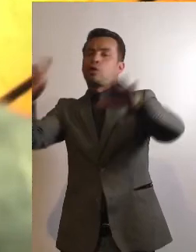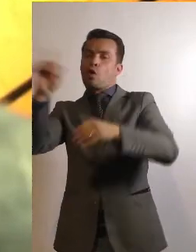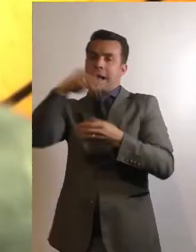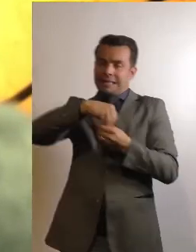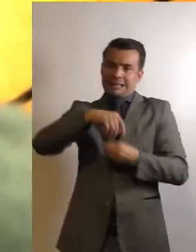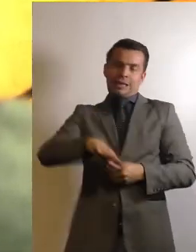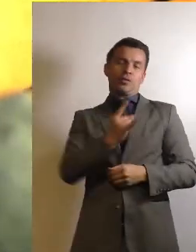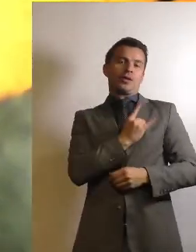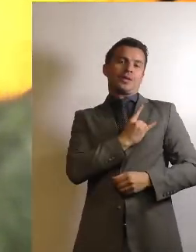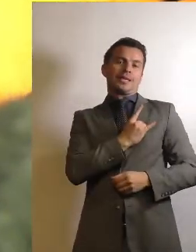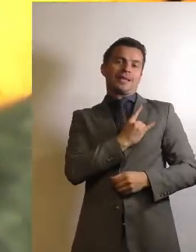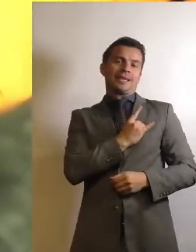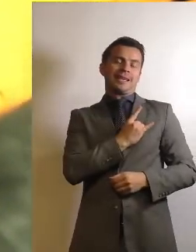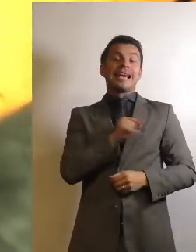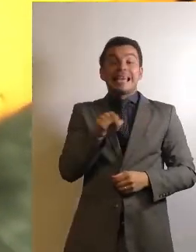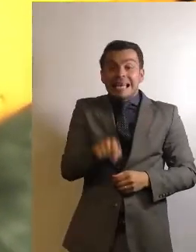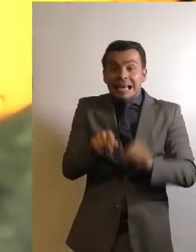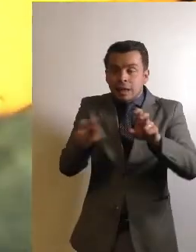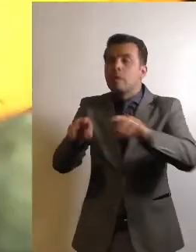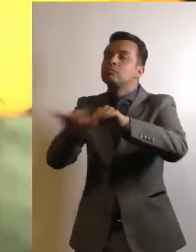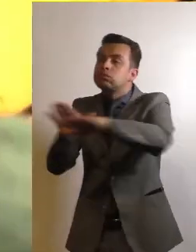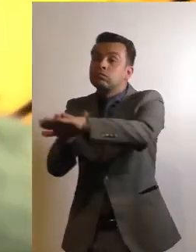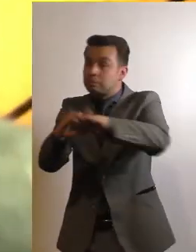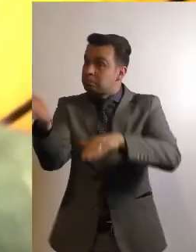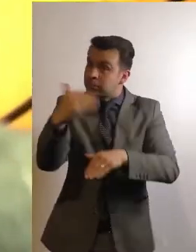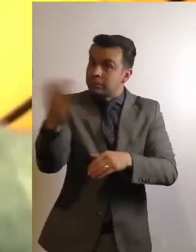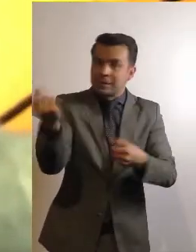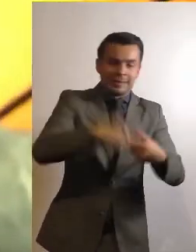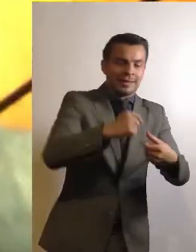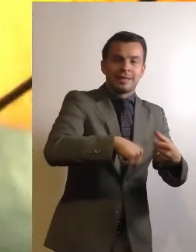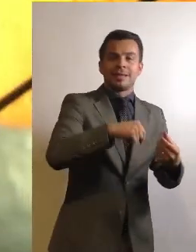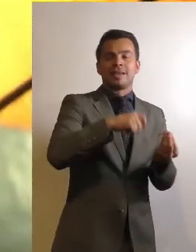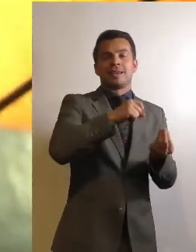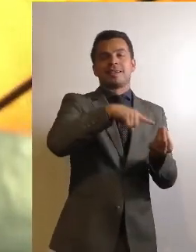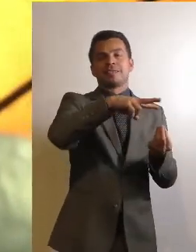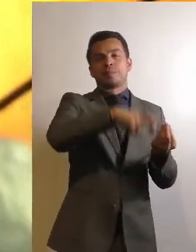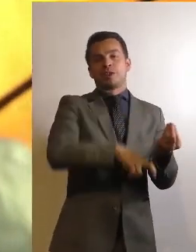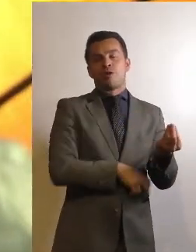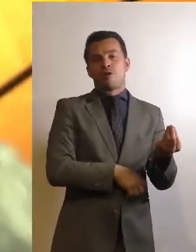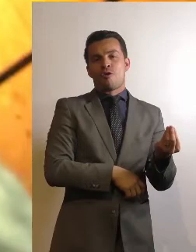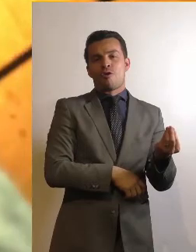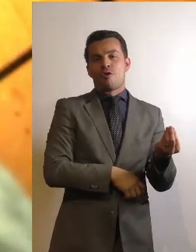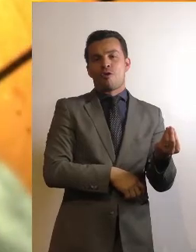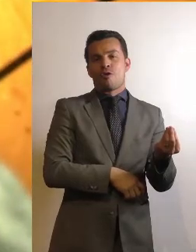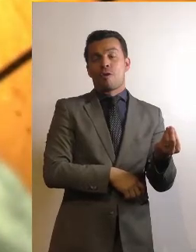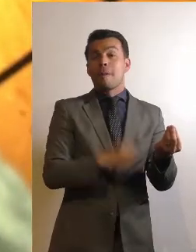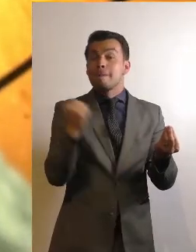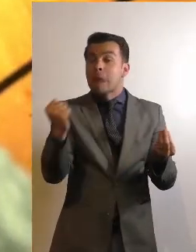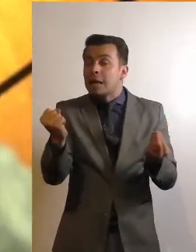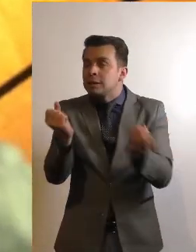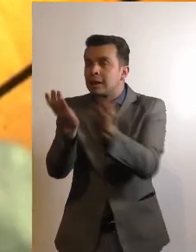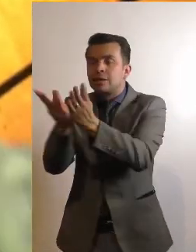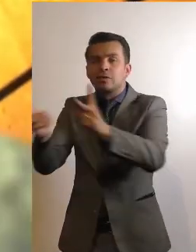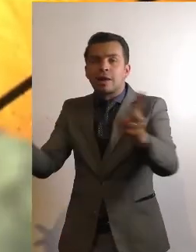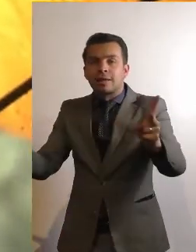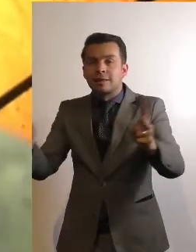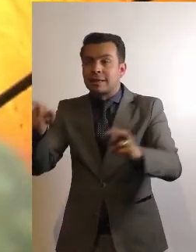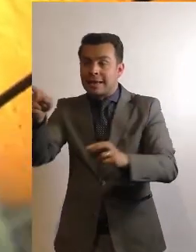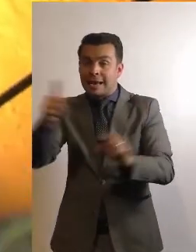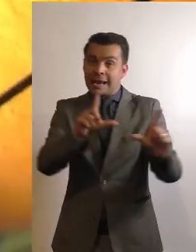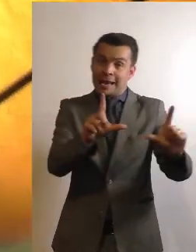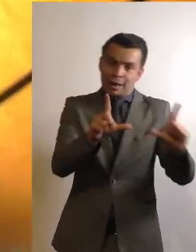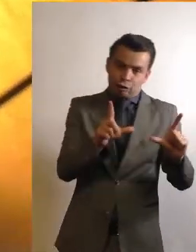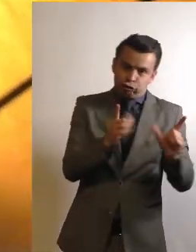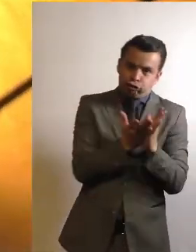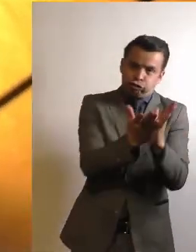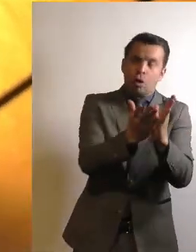para semilleros de investigación, pero adicionalmente potenciamos la vinculación de estudiantes de pregrado y posgrado en las diferentes